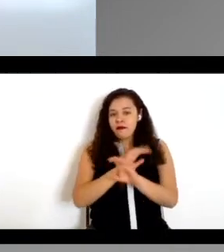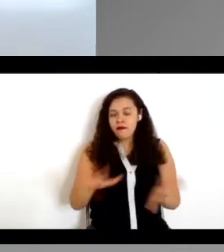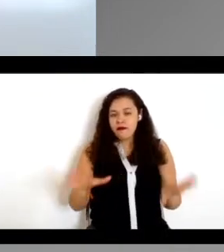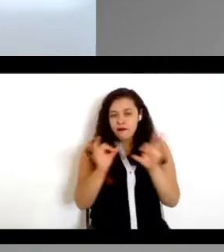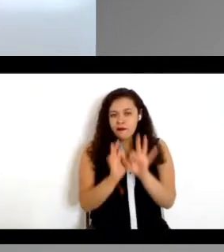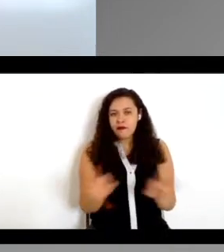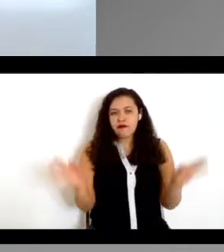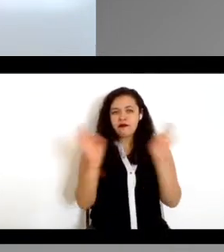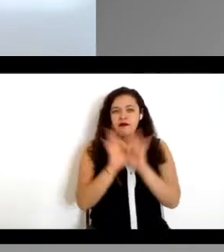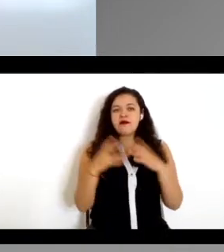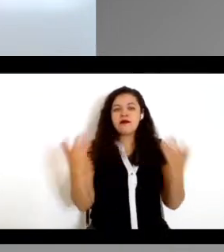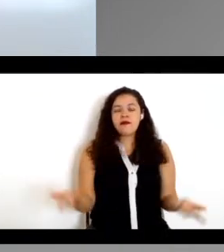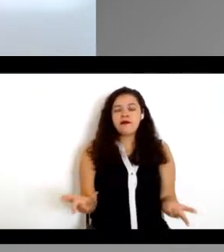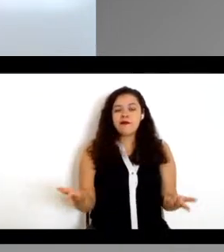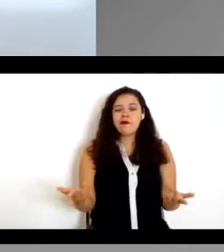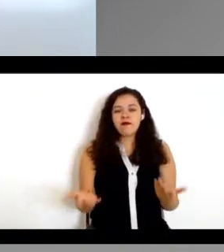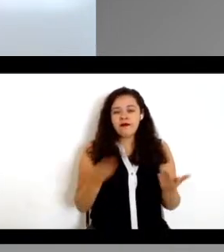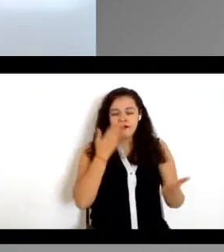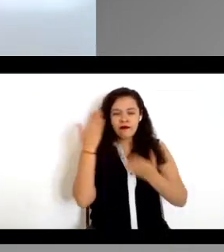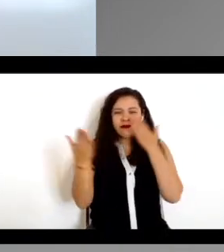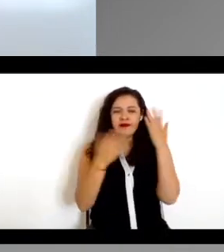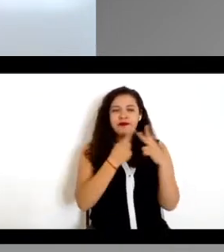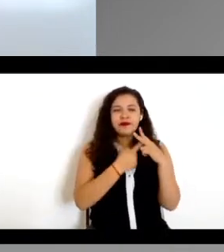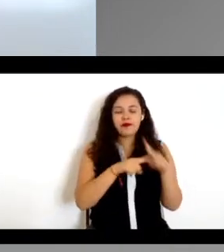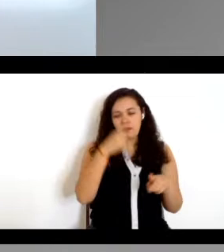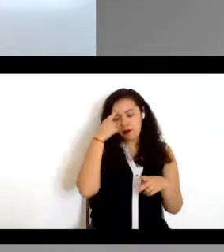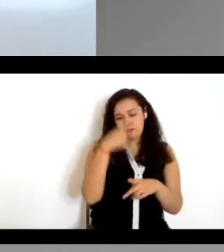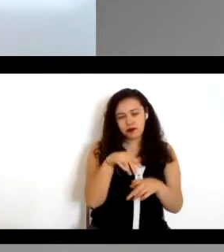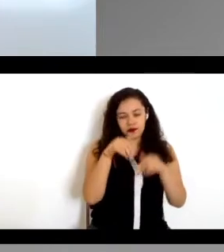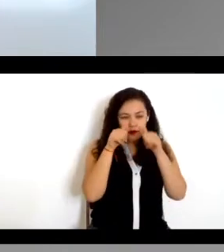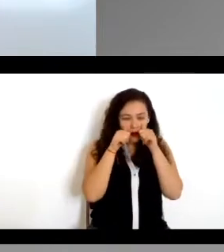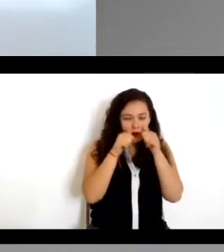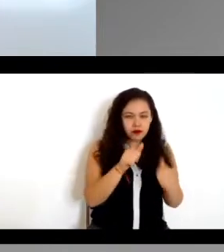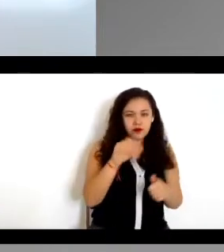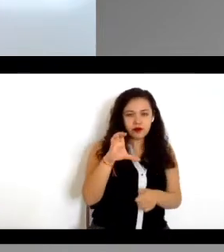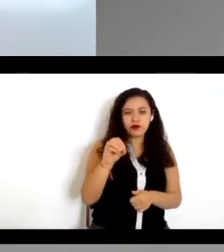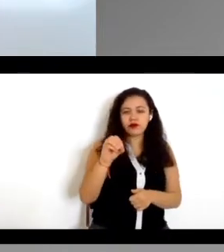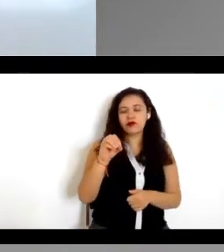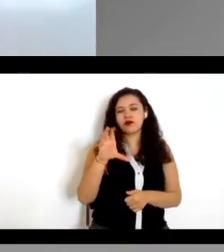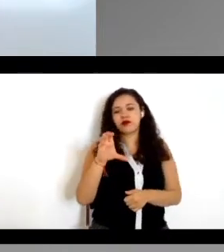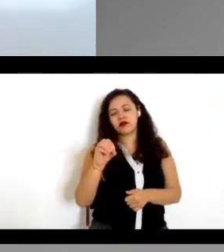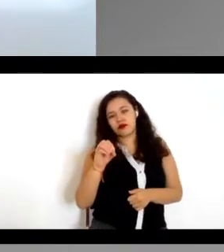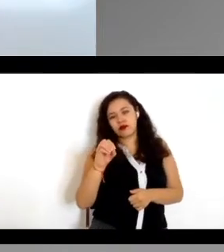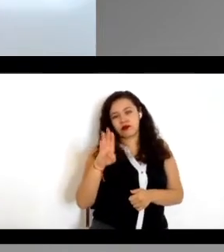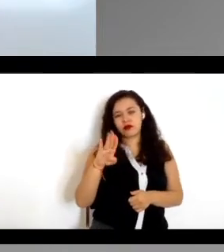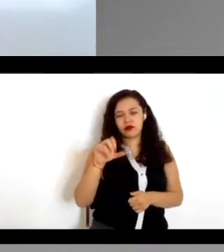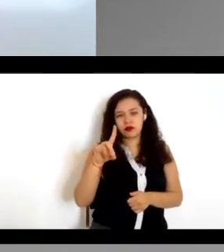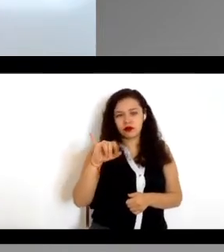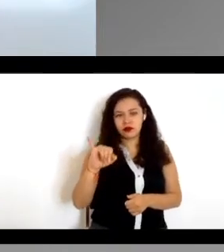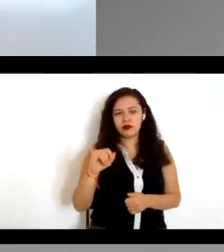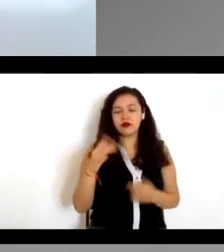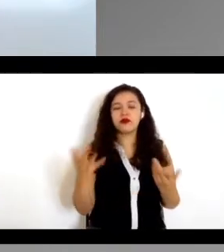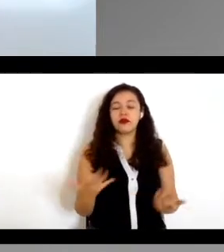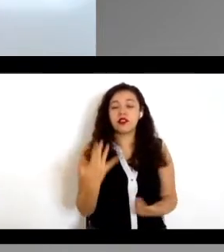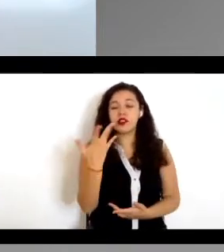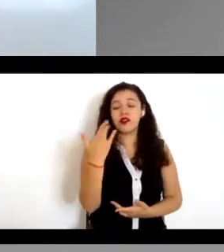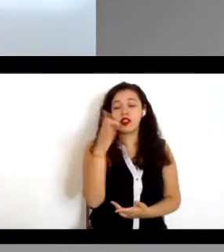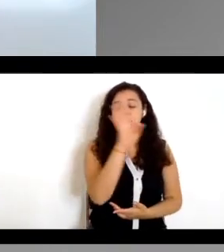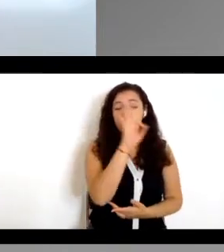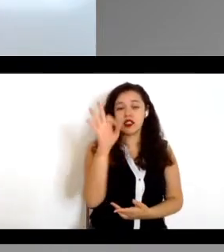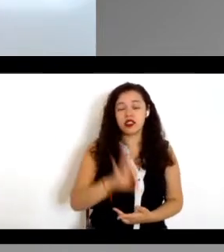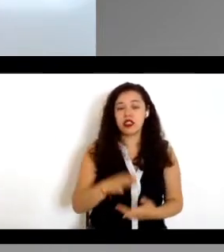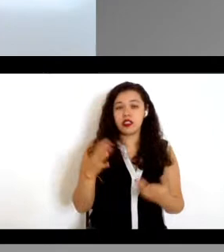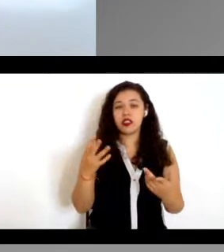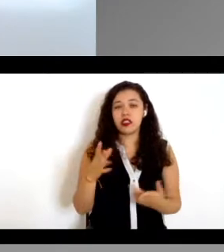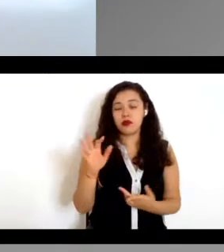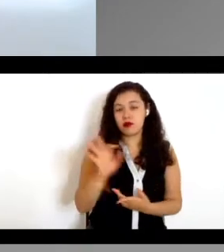los estudios iniciales del Observatorio Ovindi es que al menos el 56% de los hogares